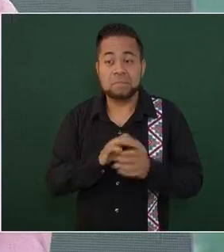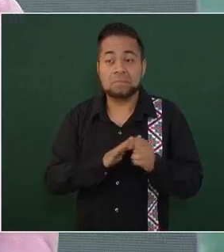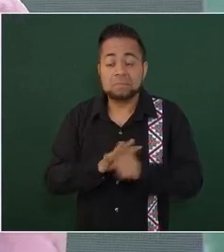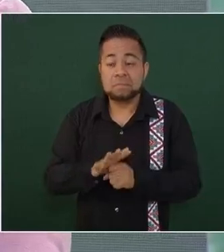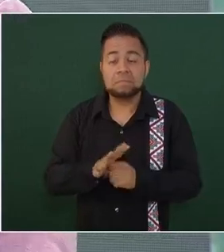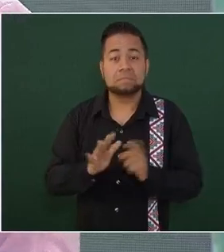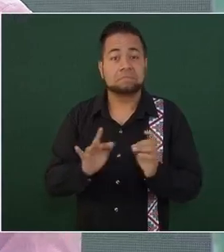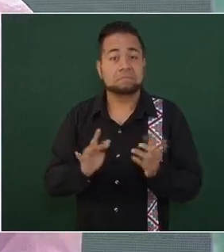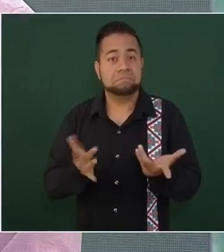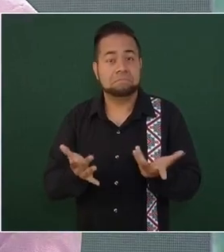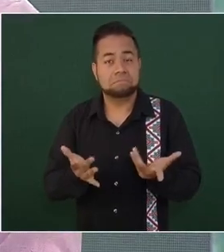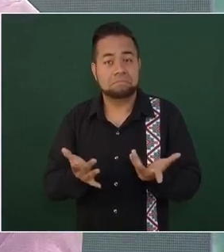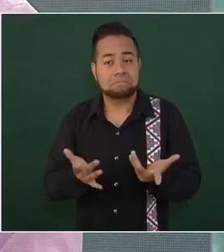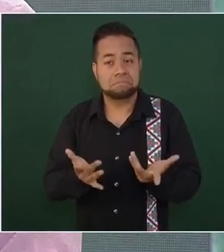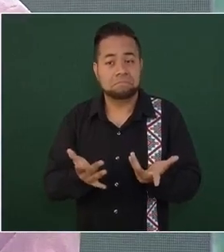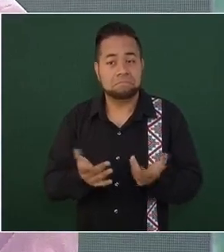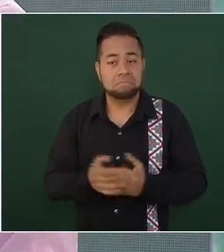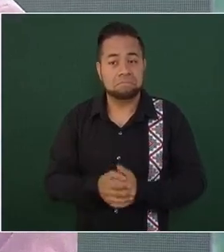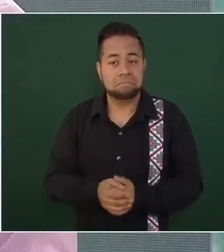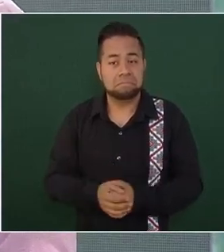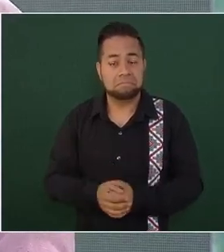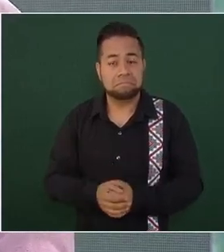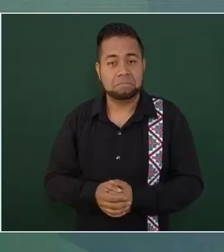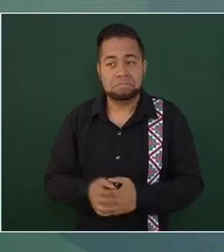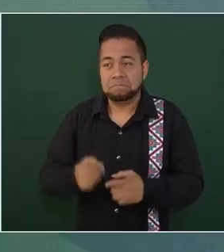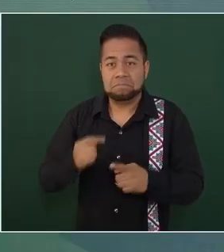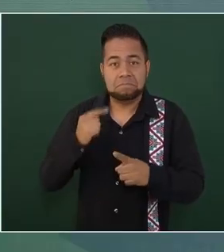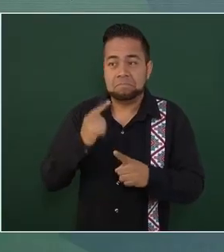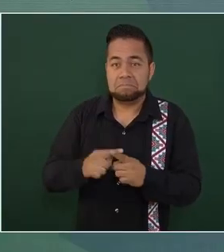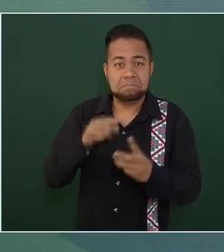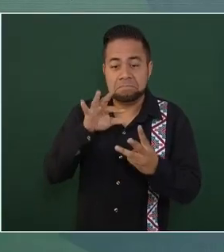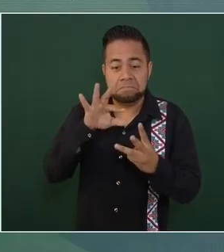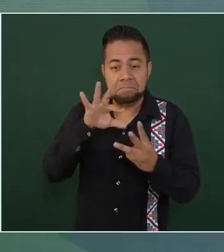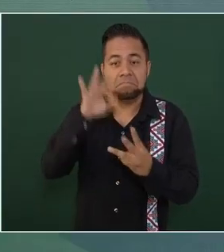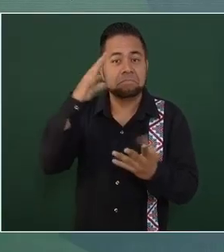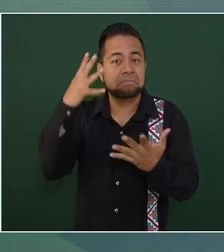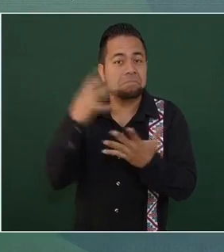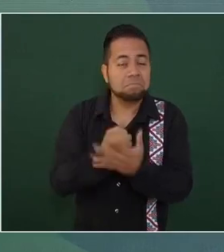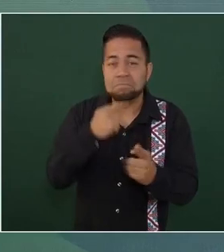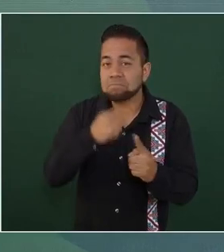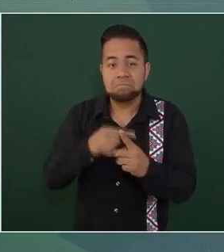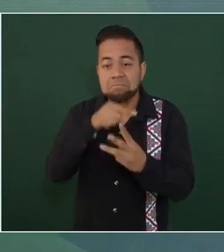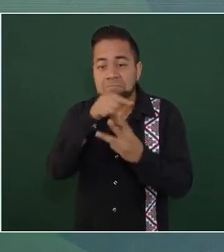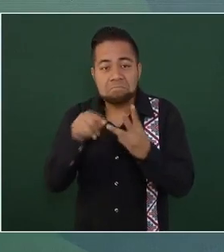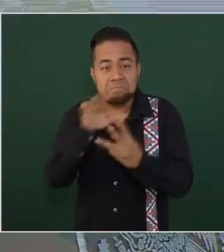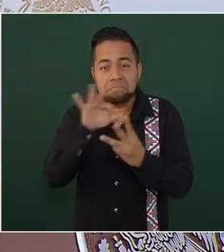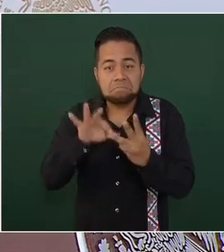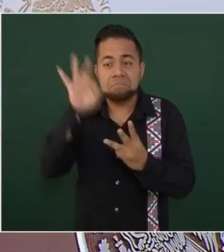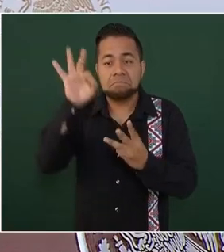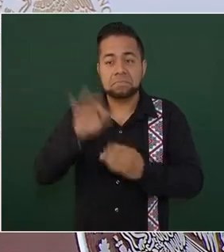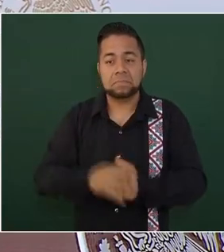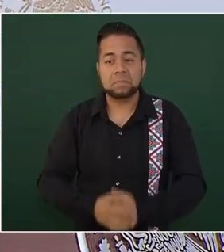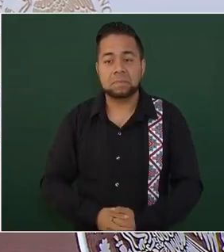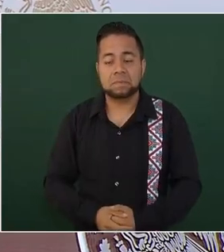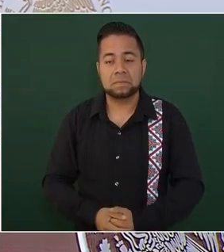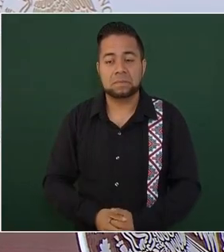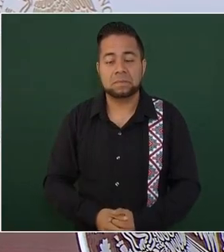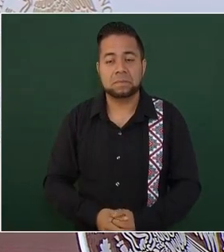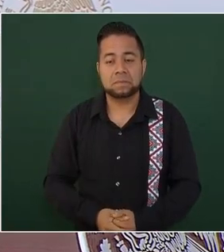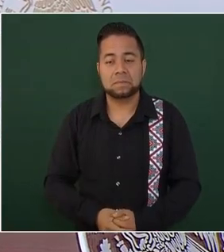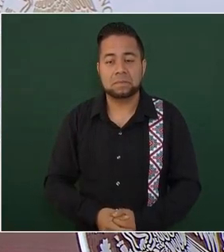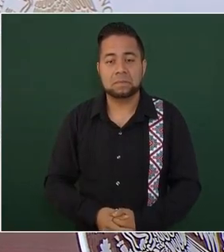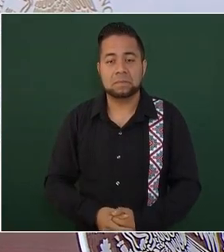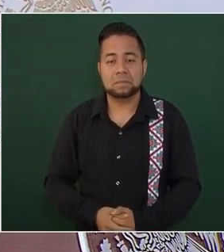decidir quién podría ser de las tres ¿garantiza criterios infarciales?